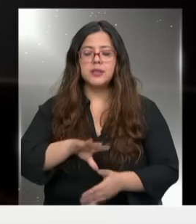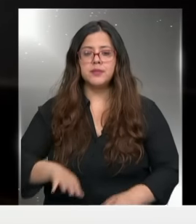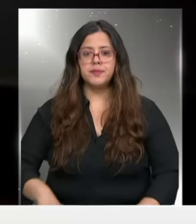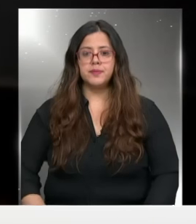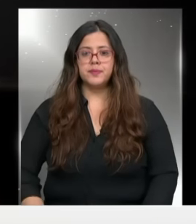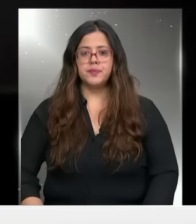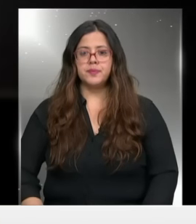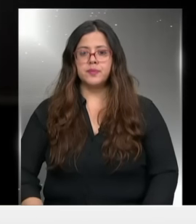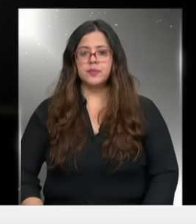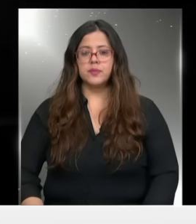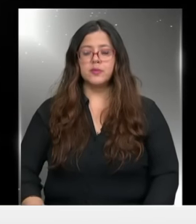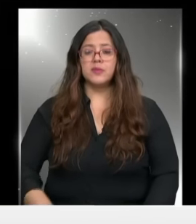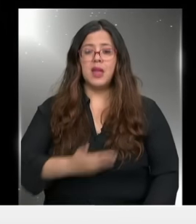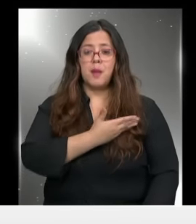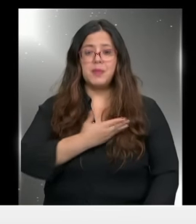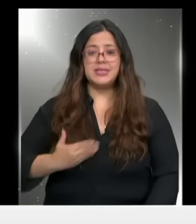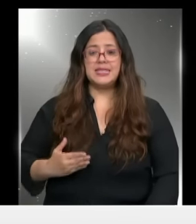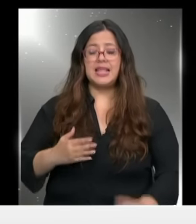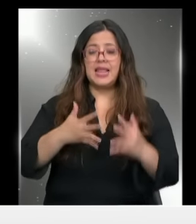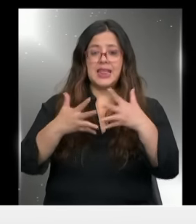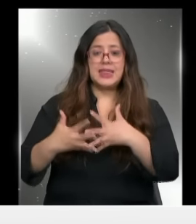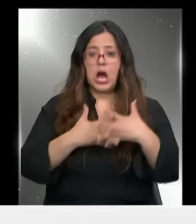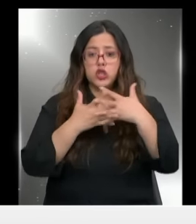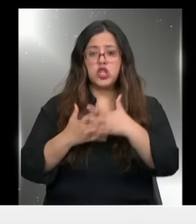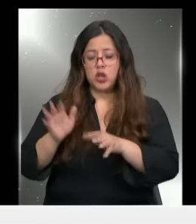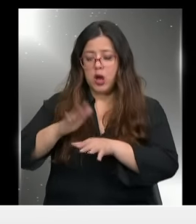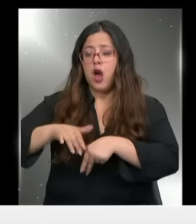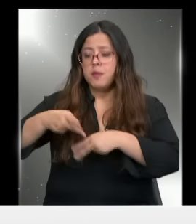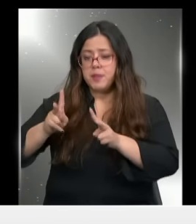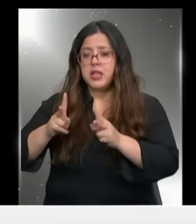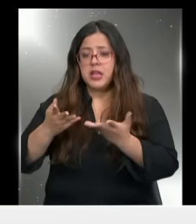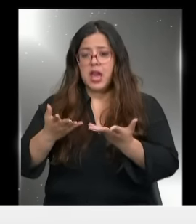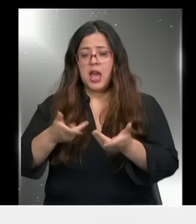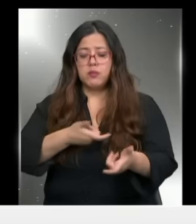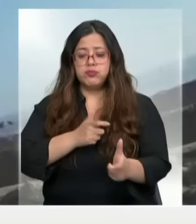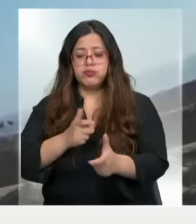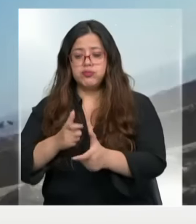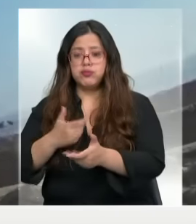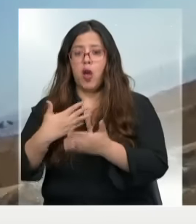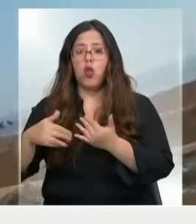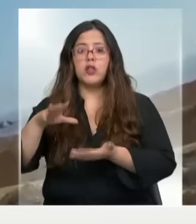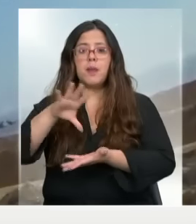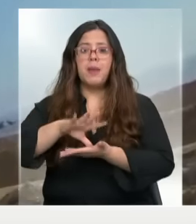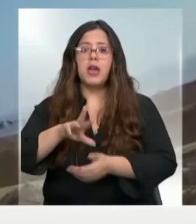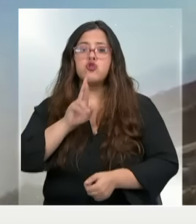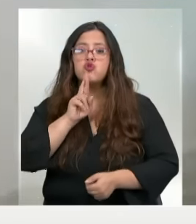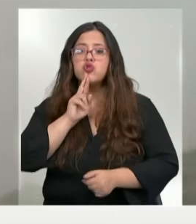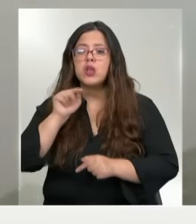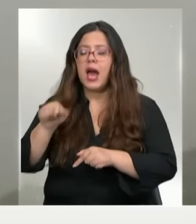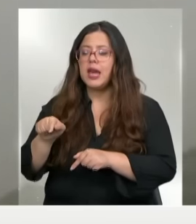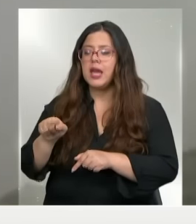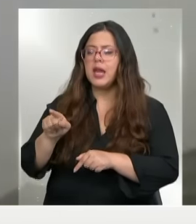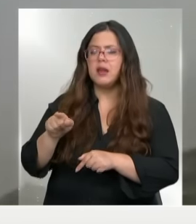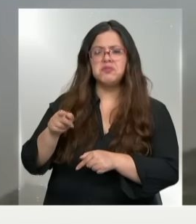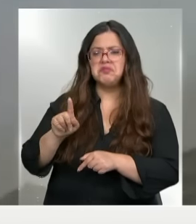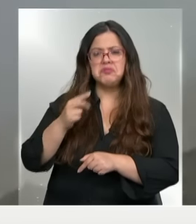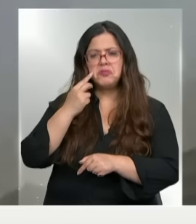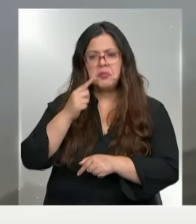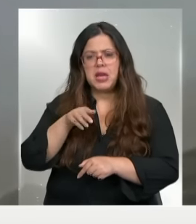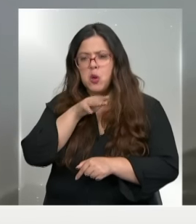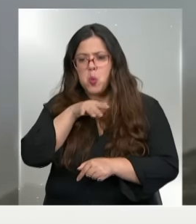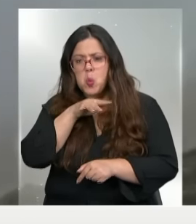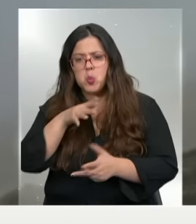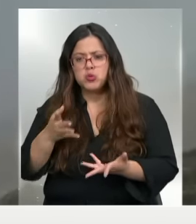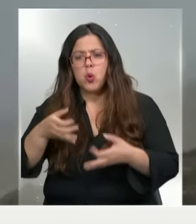Es que si bien Joe Biden dio luz verde al uso de armas estadounidenses en territorio ruso, no habían señales de que fueran utilizadas.